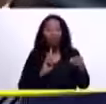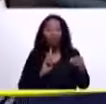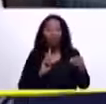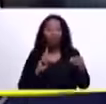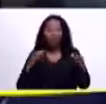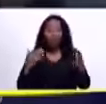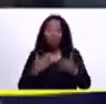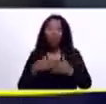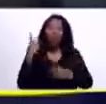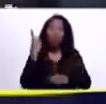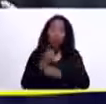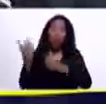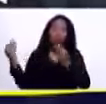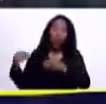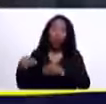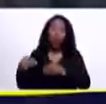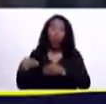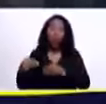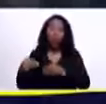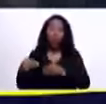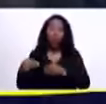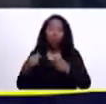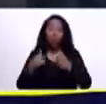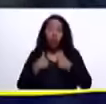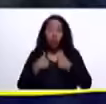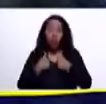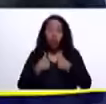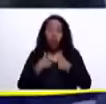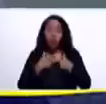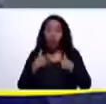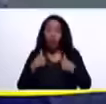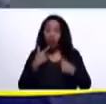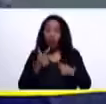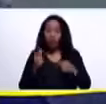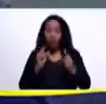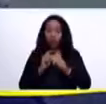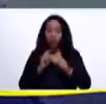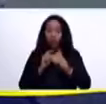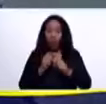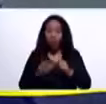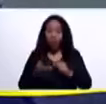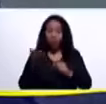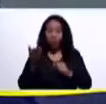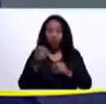tiempo. Y yo, para finalizar, diría lo siguiente.